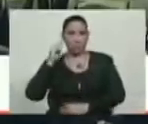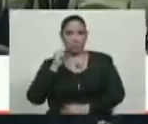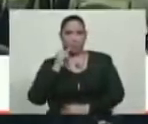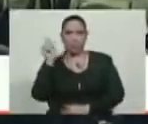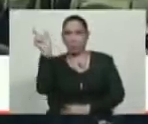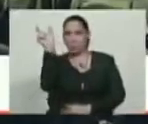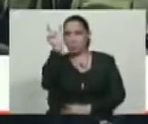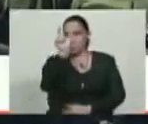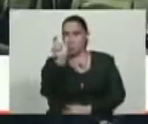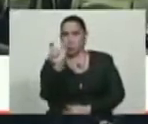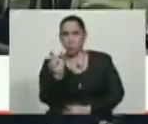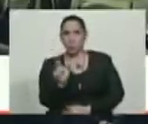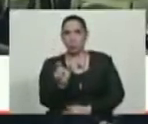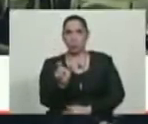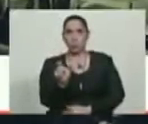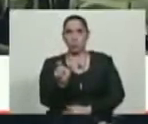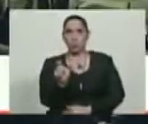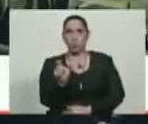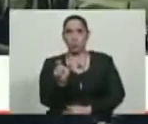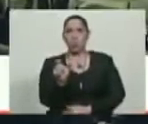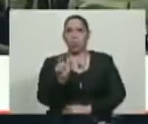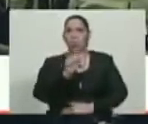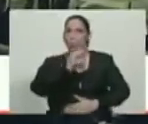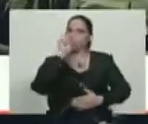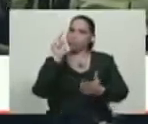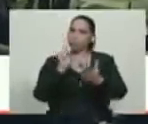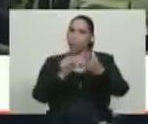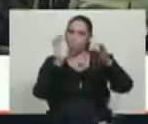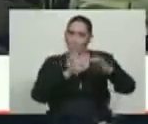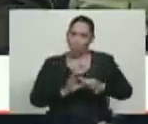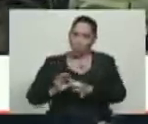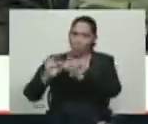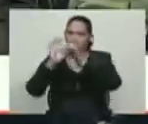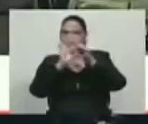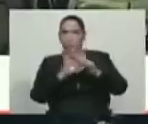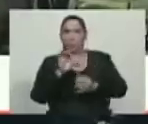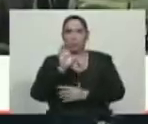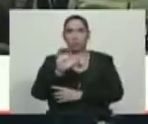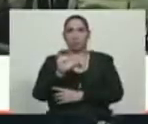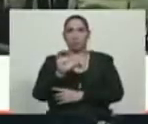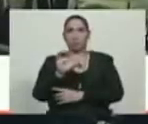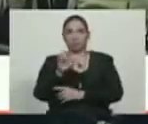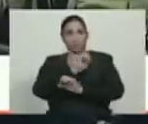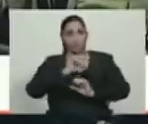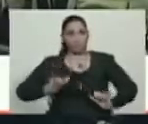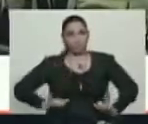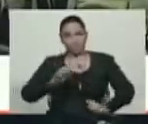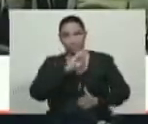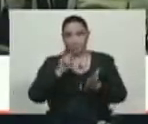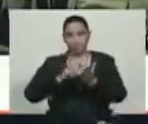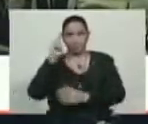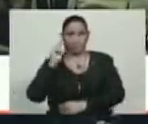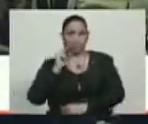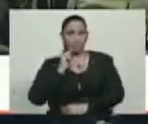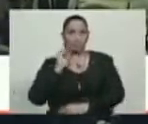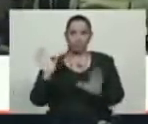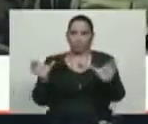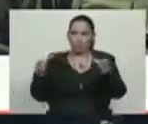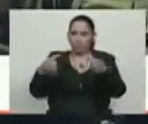columna vertebral de la integridad de la unión de la nación. Y la Guardia Nacional Bolivariana como